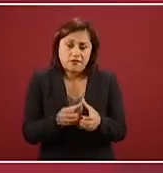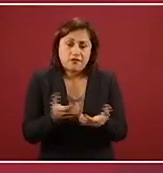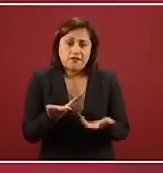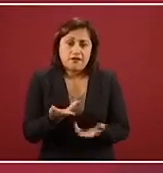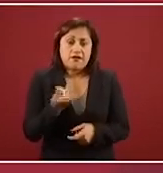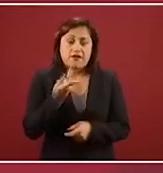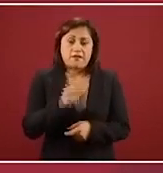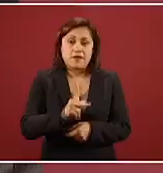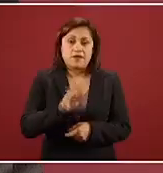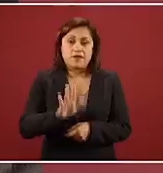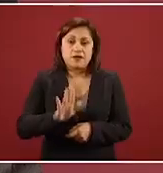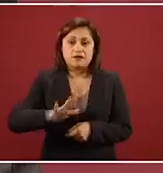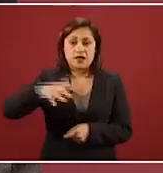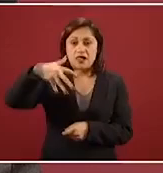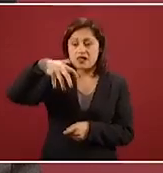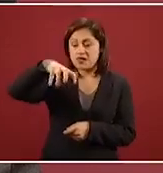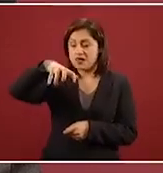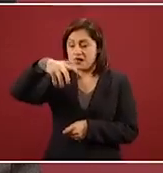peleles,